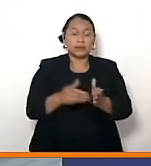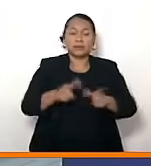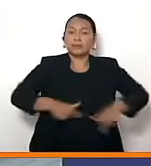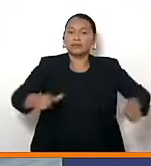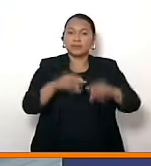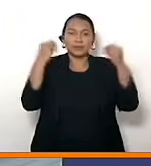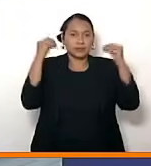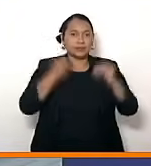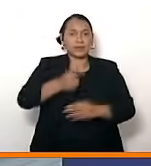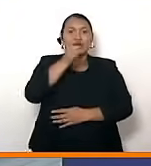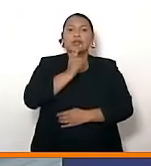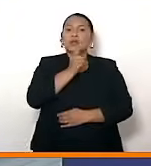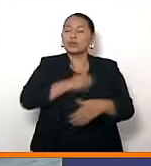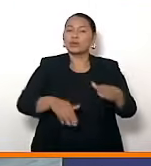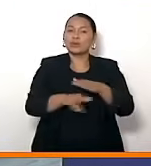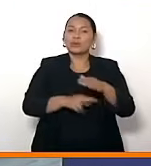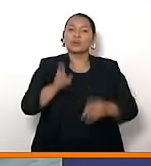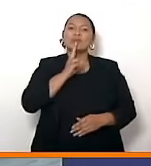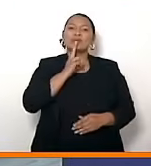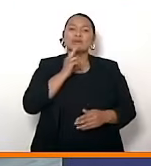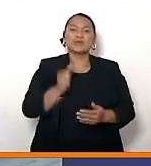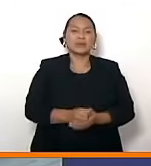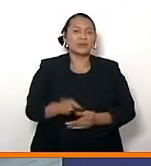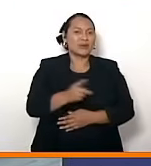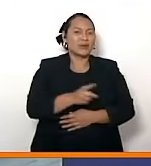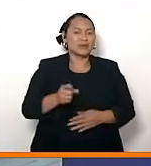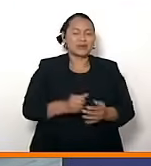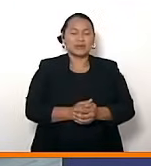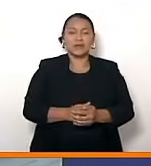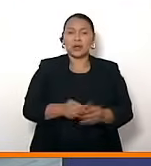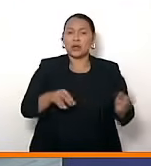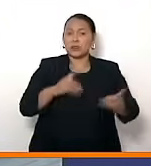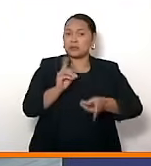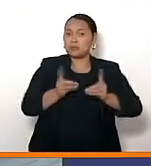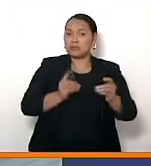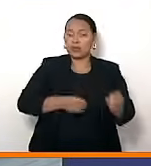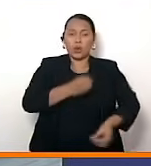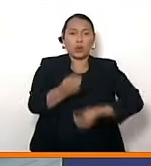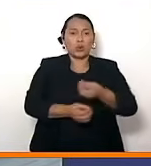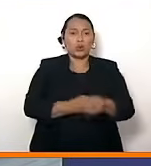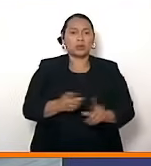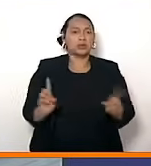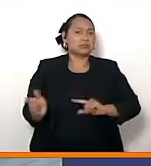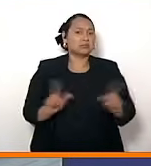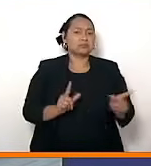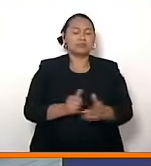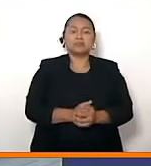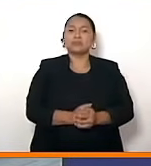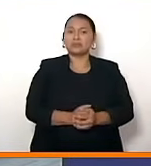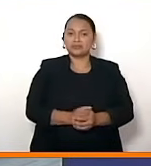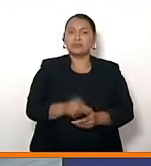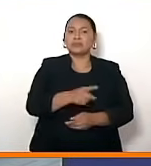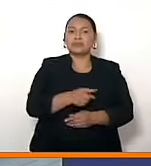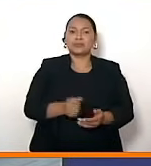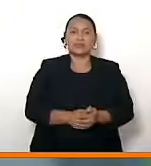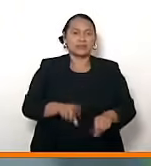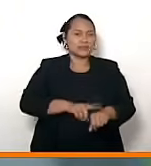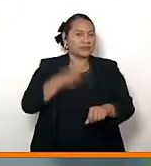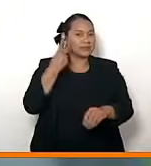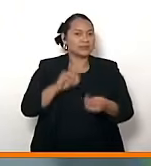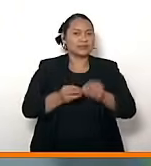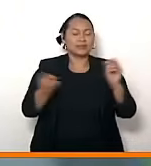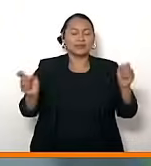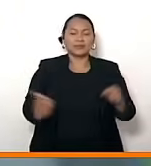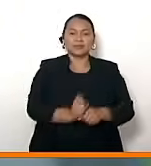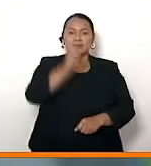nacional. Es válido en apuestas combinadas de cualquier tipo de deporte o evento. Después de esta información, conocemos el primer dígito que